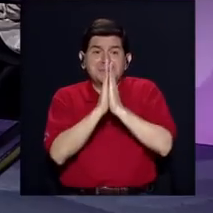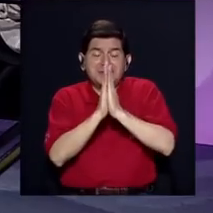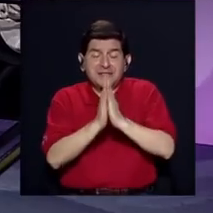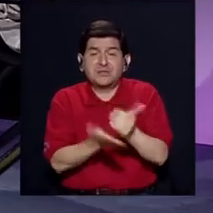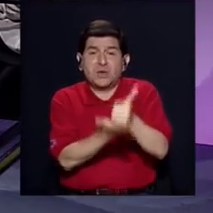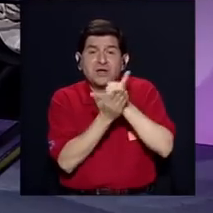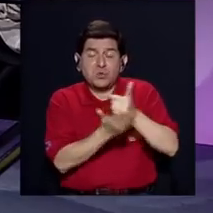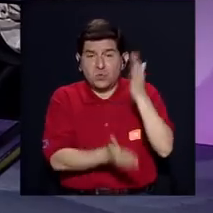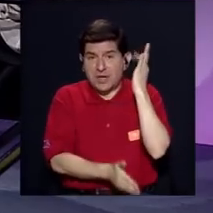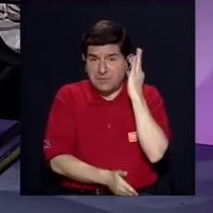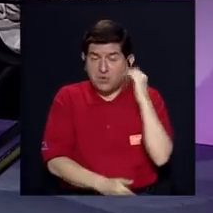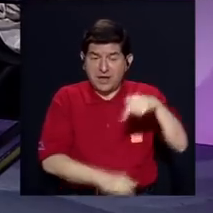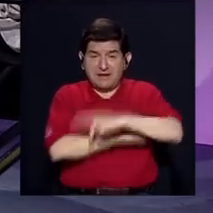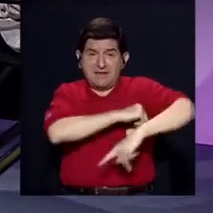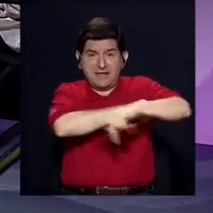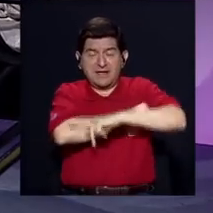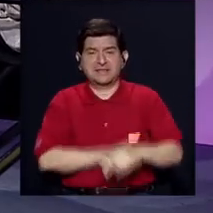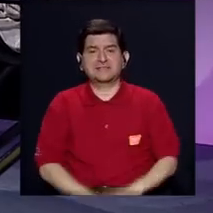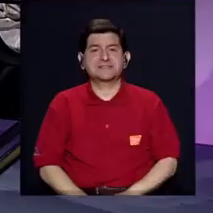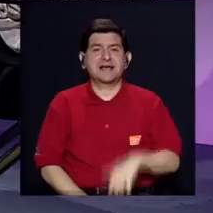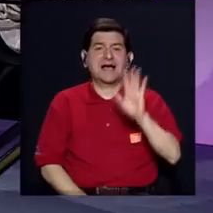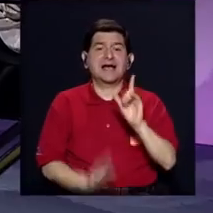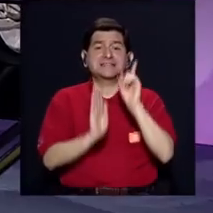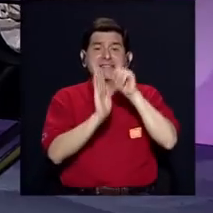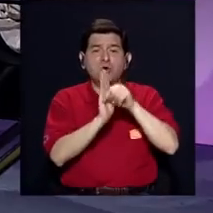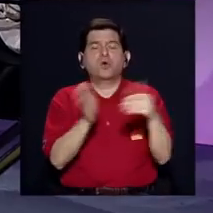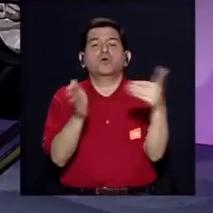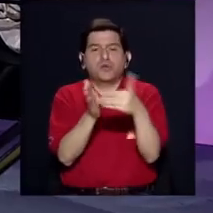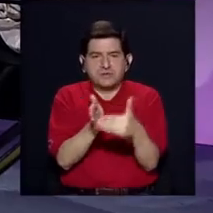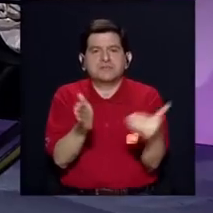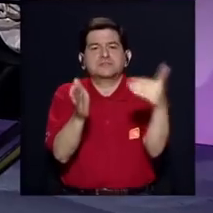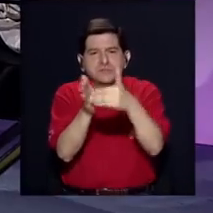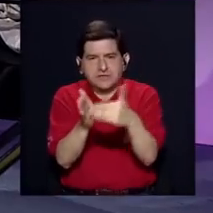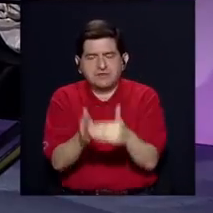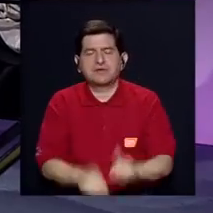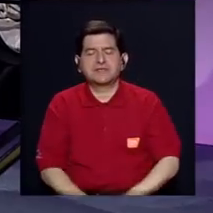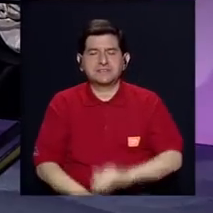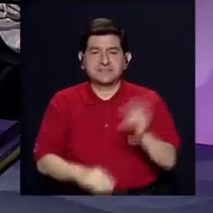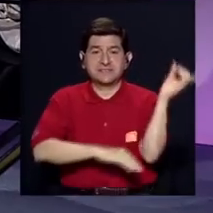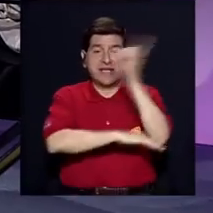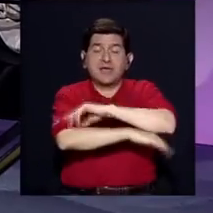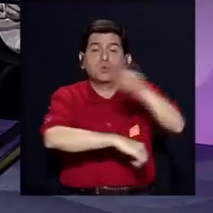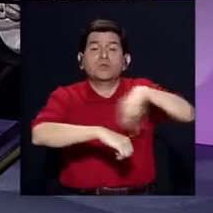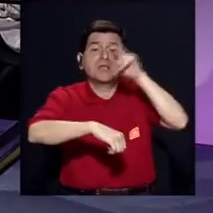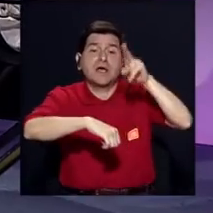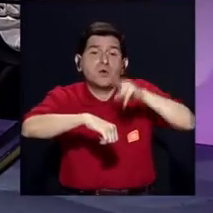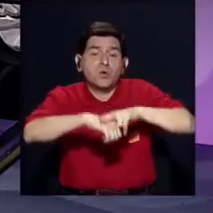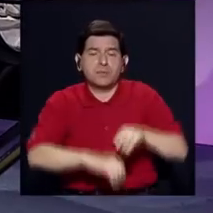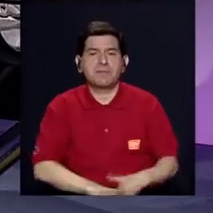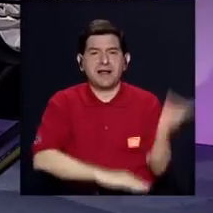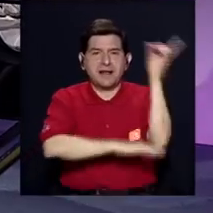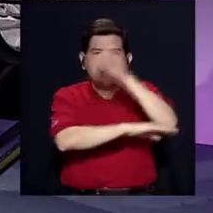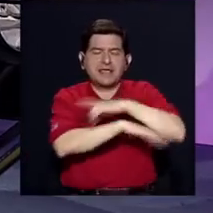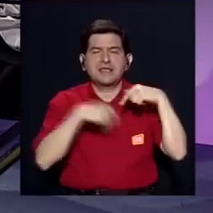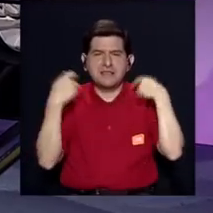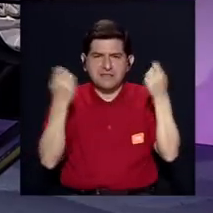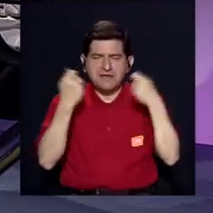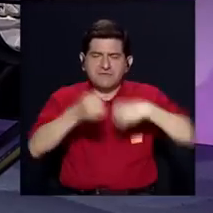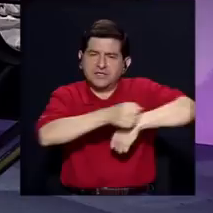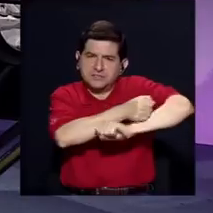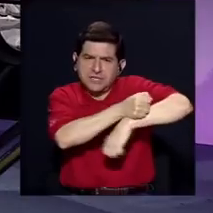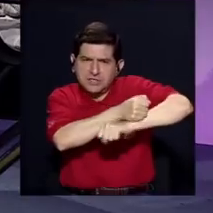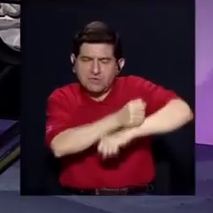mujer que vive en nuestro país cada cinco minutos en un día normal y corriente y los días de fiesta de fútbol